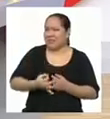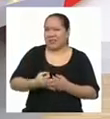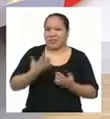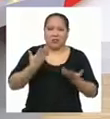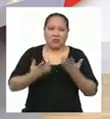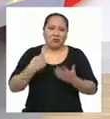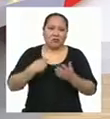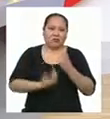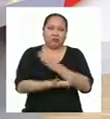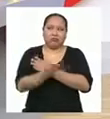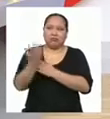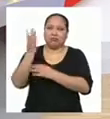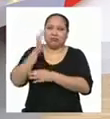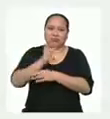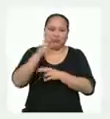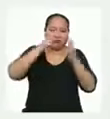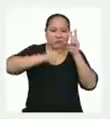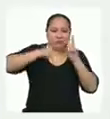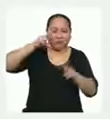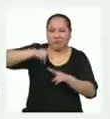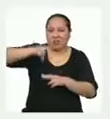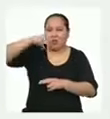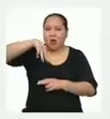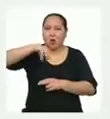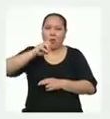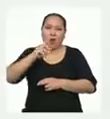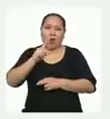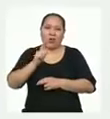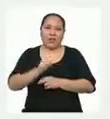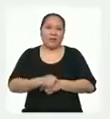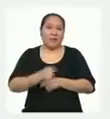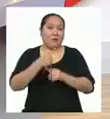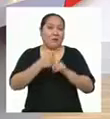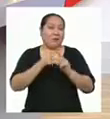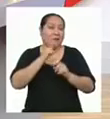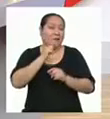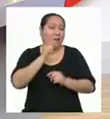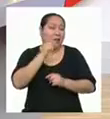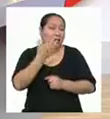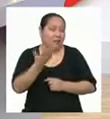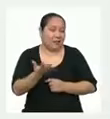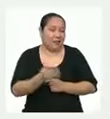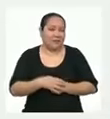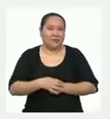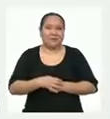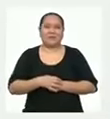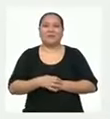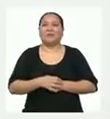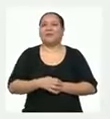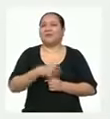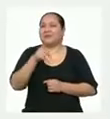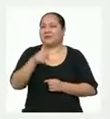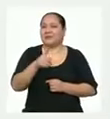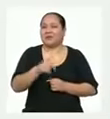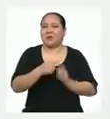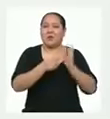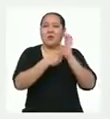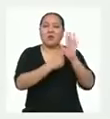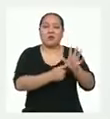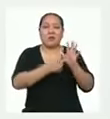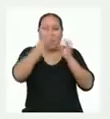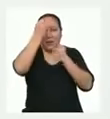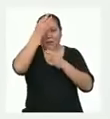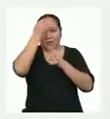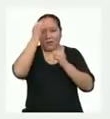Podría pasarme el día calculando las modas. Pero todavía tenemos algo que hacer. ¿Qué cosa? Interpretar la información que